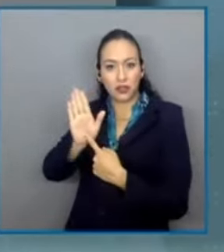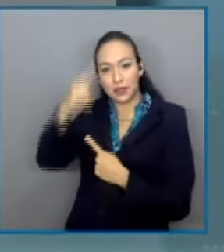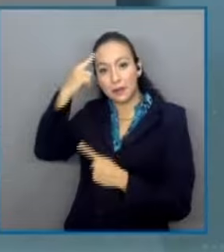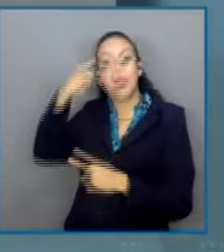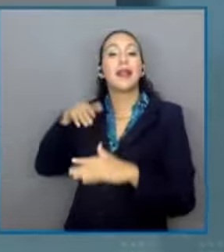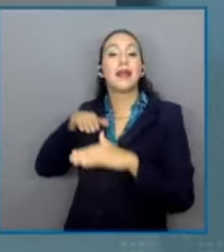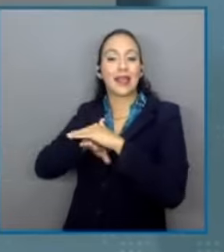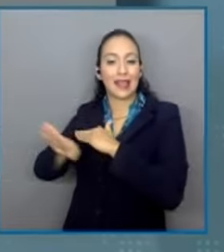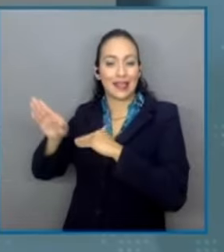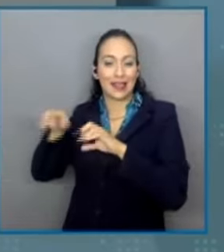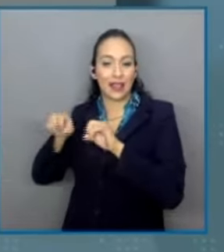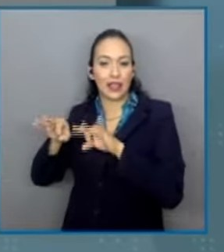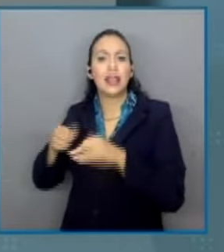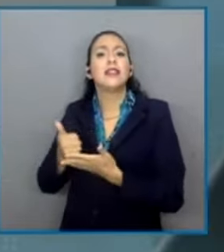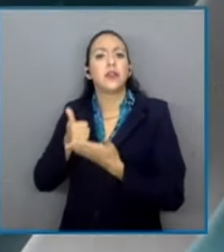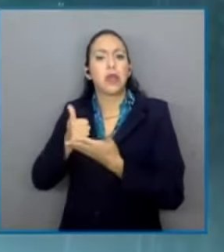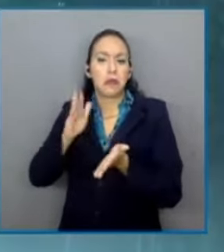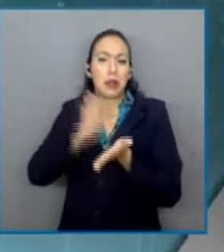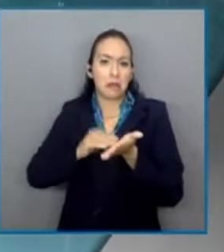seguridad de los datos personales.